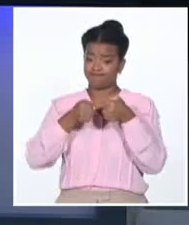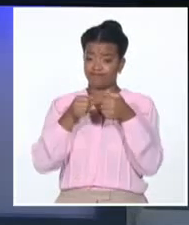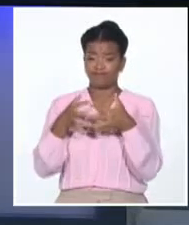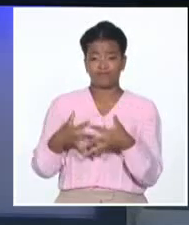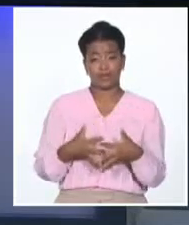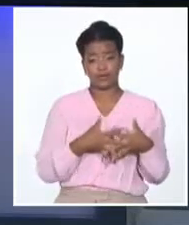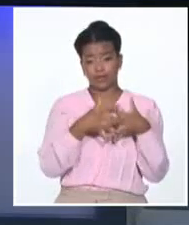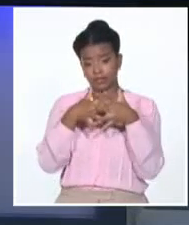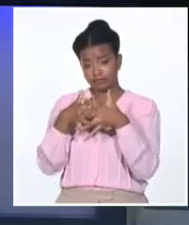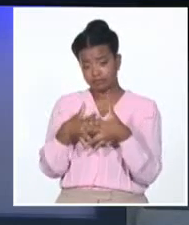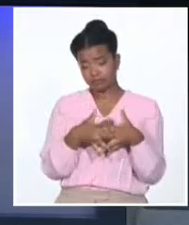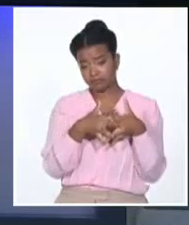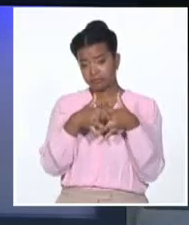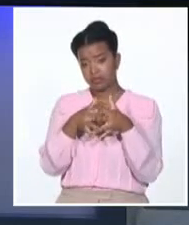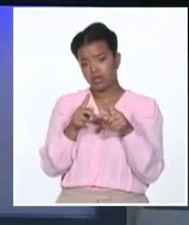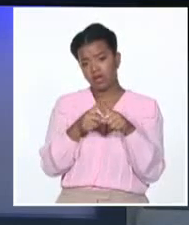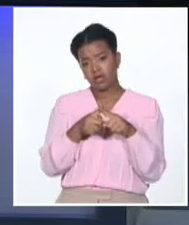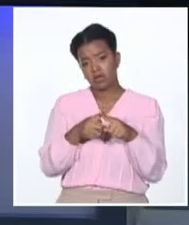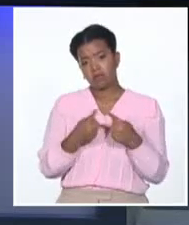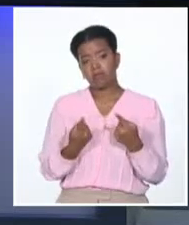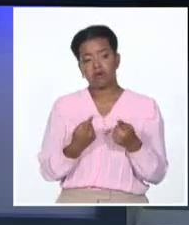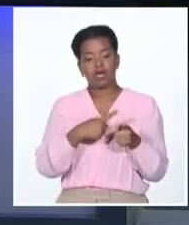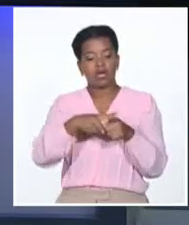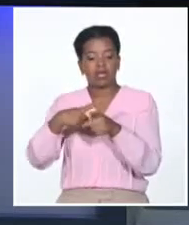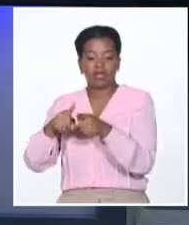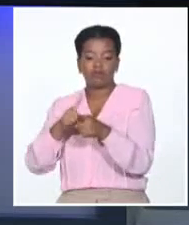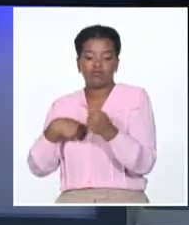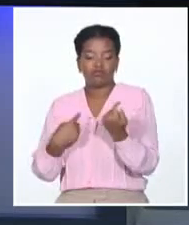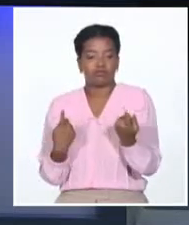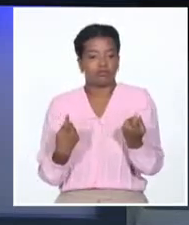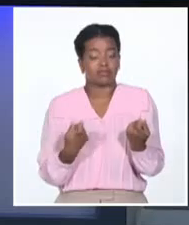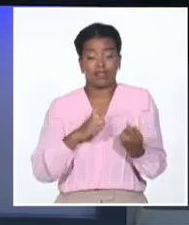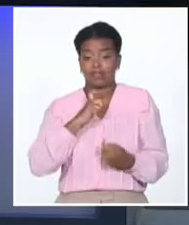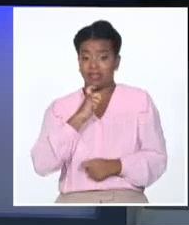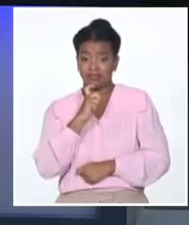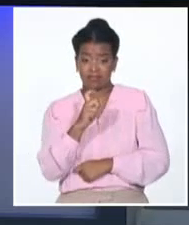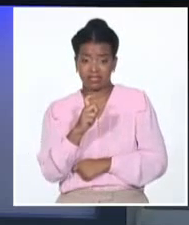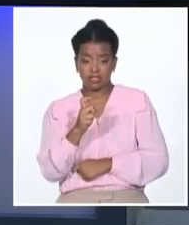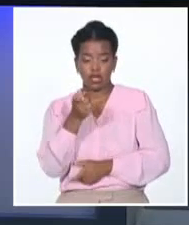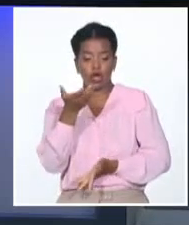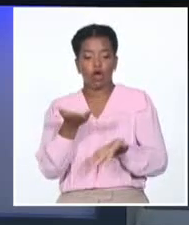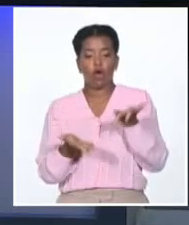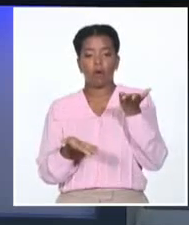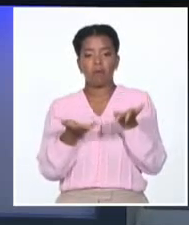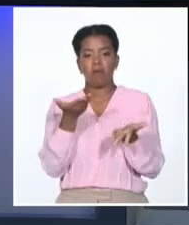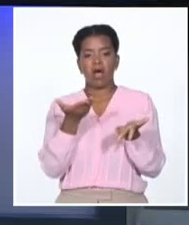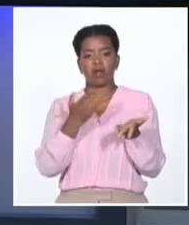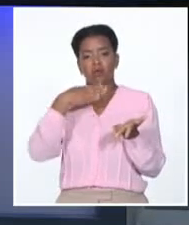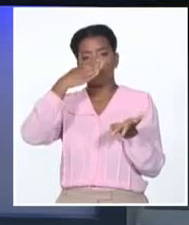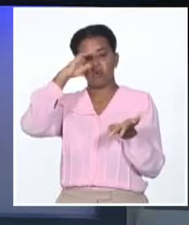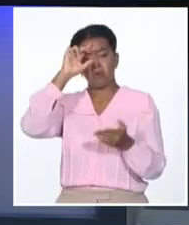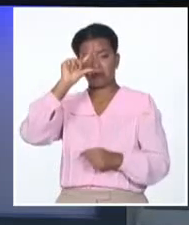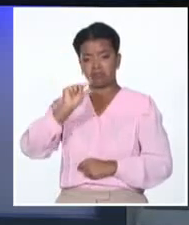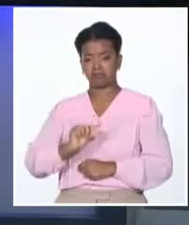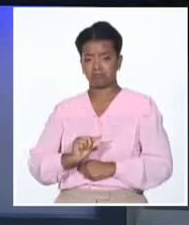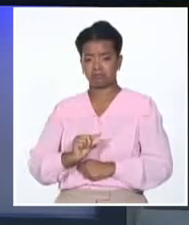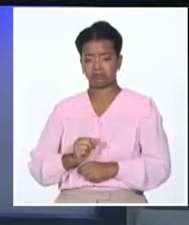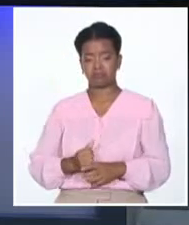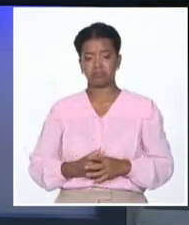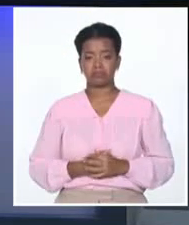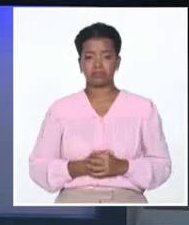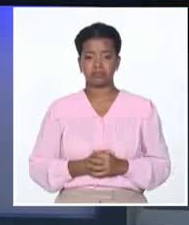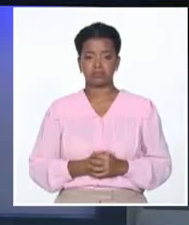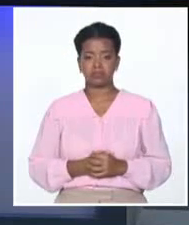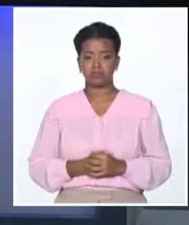Estados Unidos por privarnos de los recursos necesarios para ello, son significativamente inferiores en todos los ámbitos.